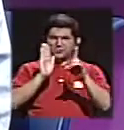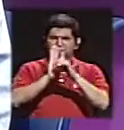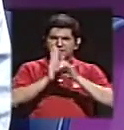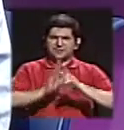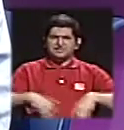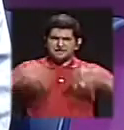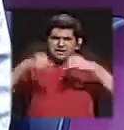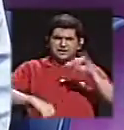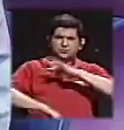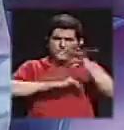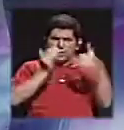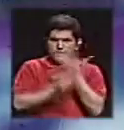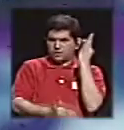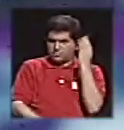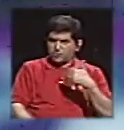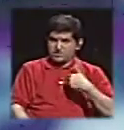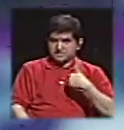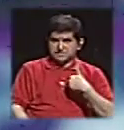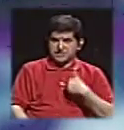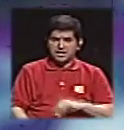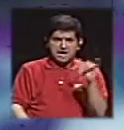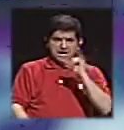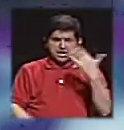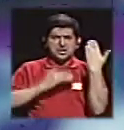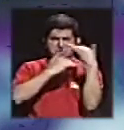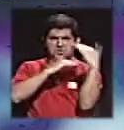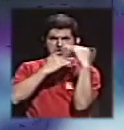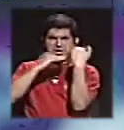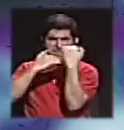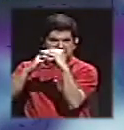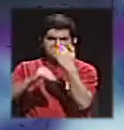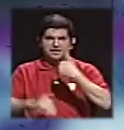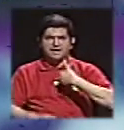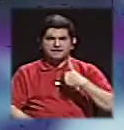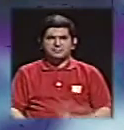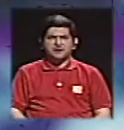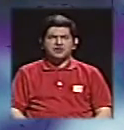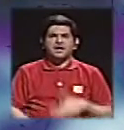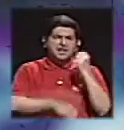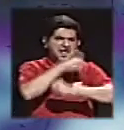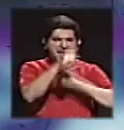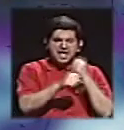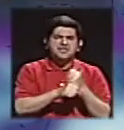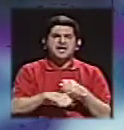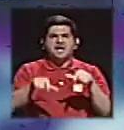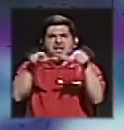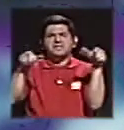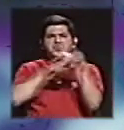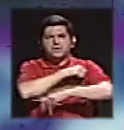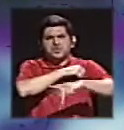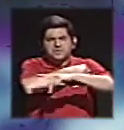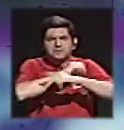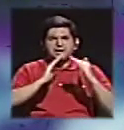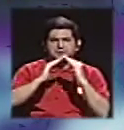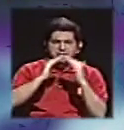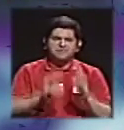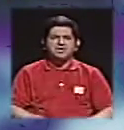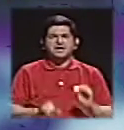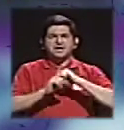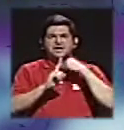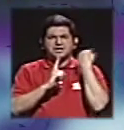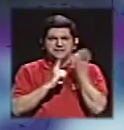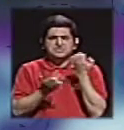decidir es igual para todas las mujeres. ¿Están igualmente limitadas por edad, por zona geográfica, por condición